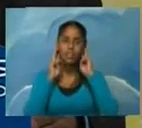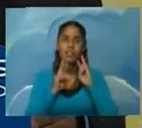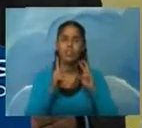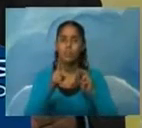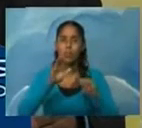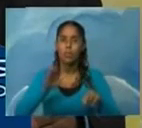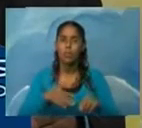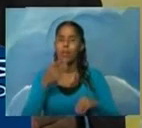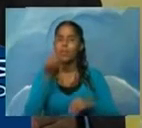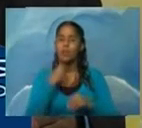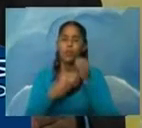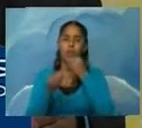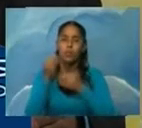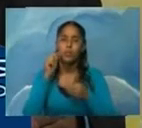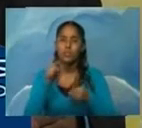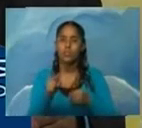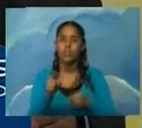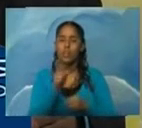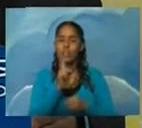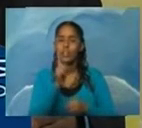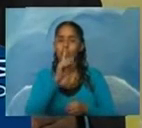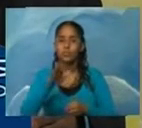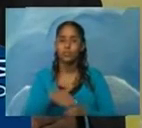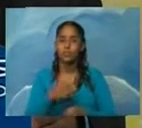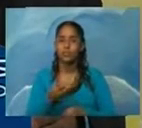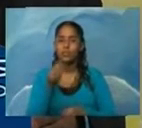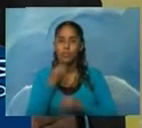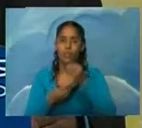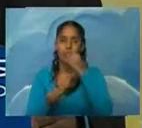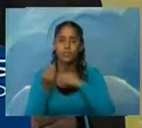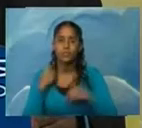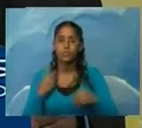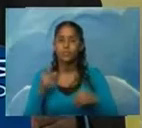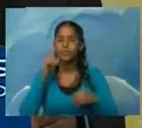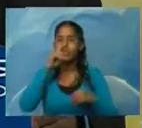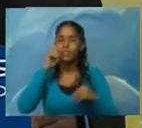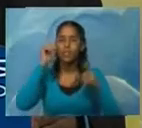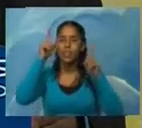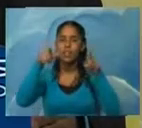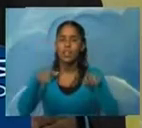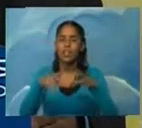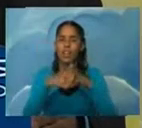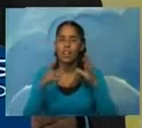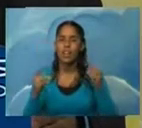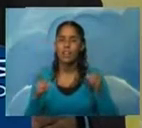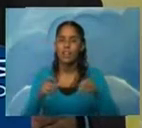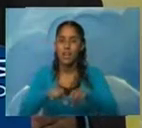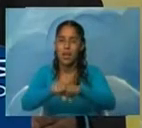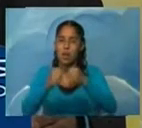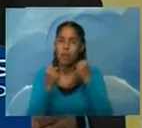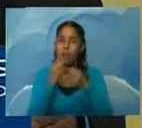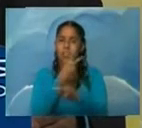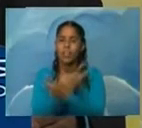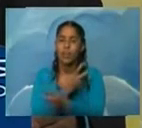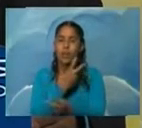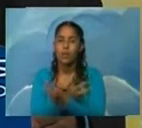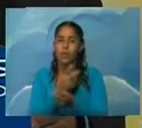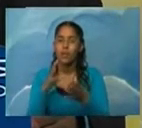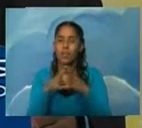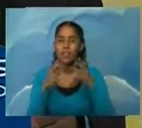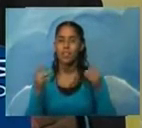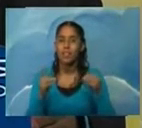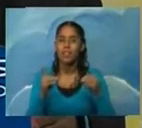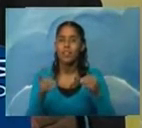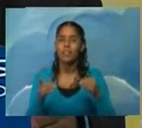estas son las que no podréis comer: el águila, el quebrantahuesos, el azor,